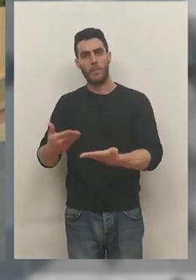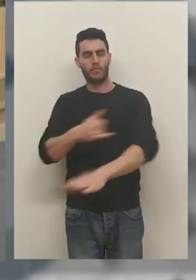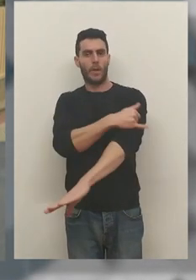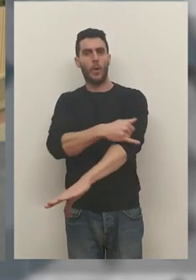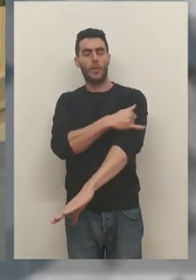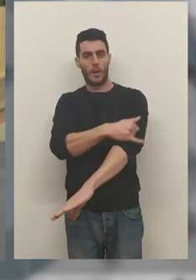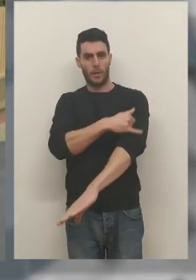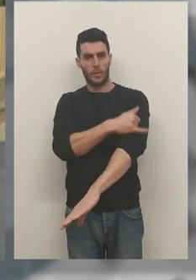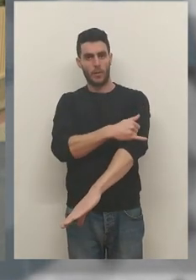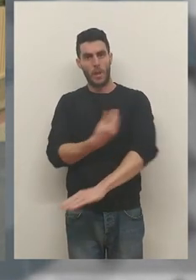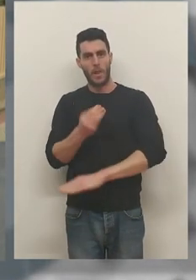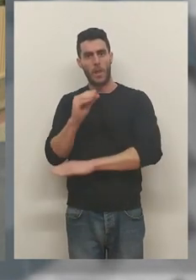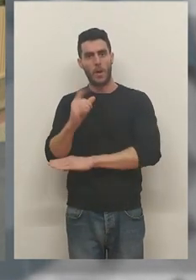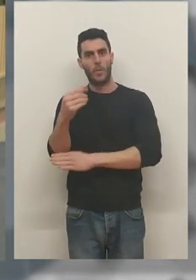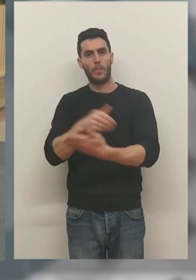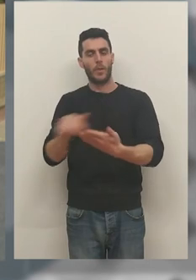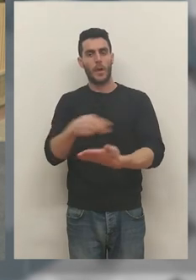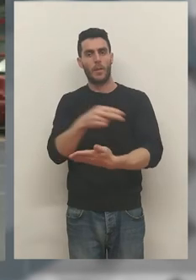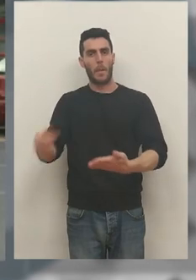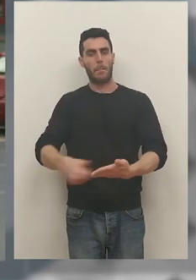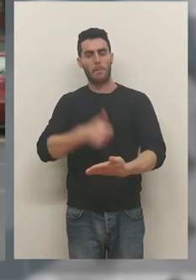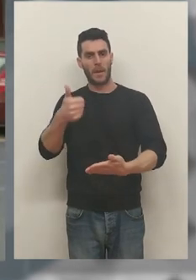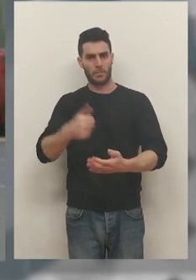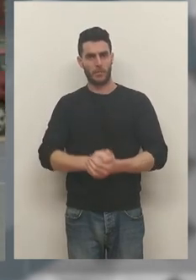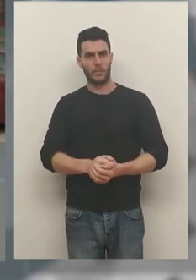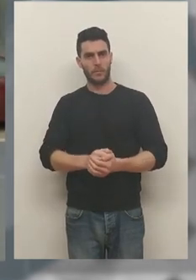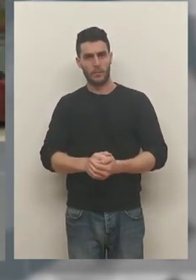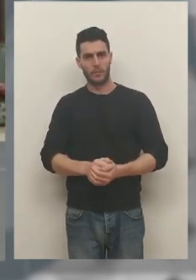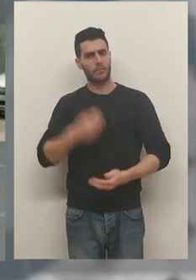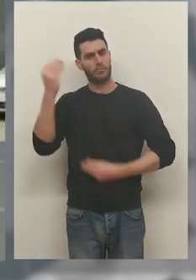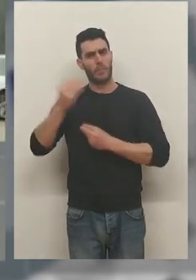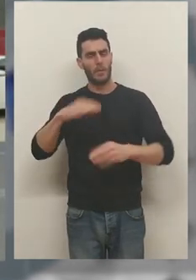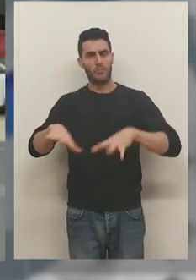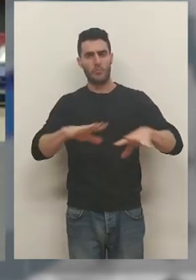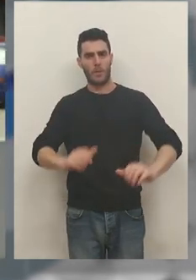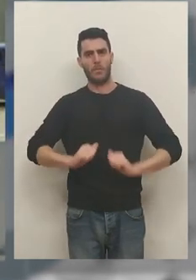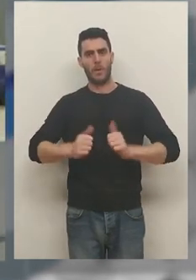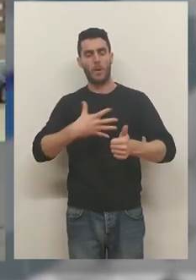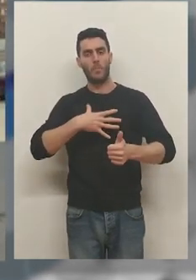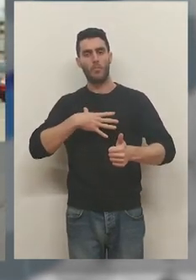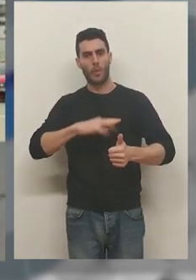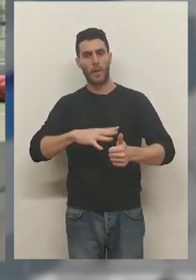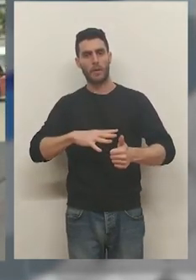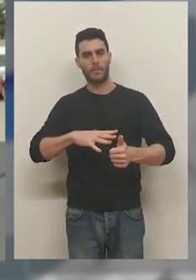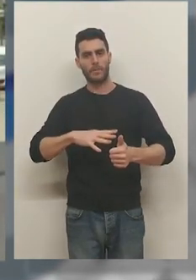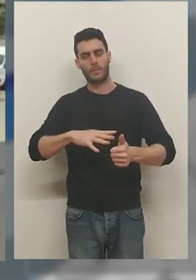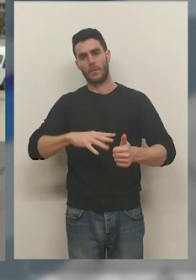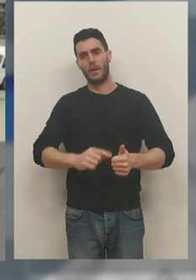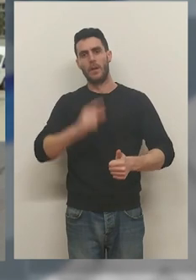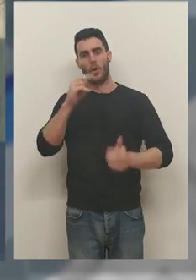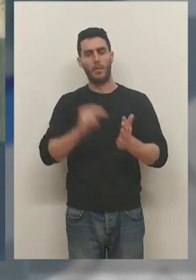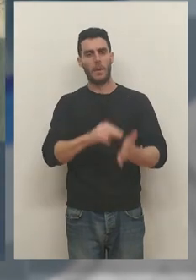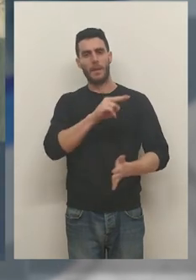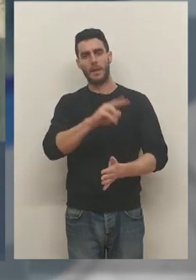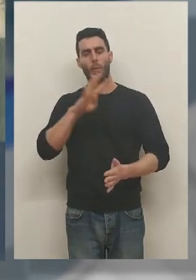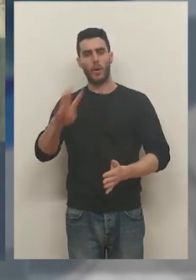zona oeste de la capital al gobierno regional que invertirá más de un millón de euros se espera que pueda estar operativo en el segundo semestre